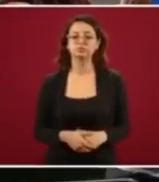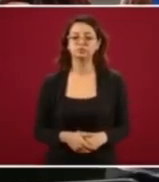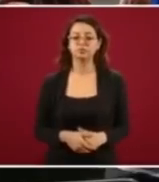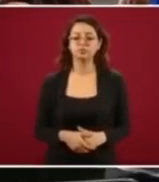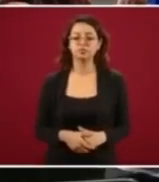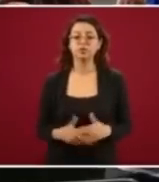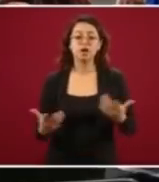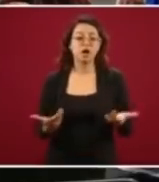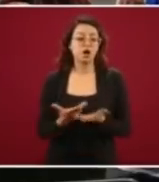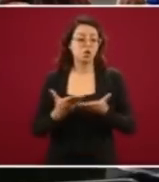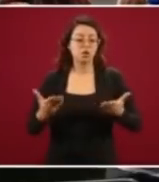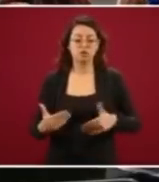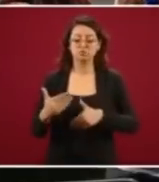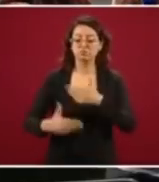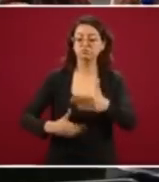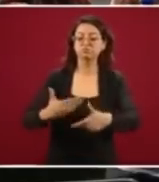concluir